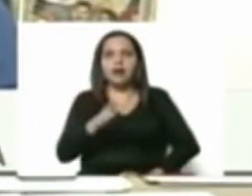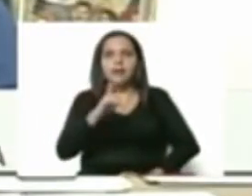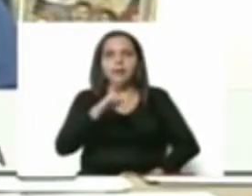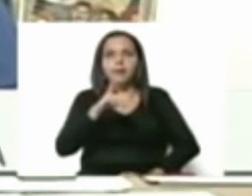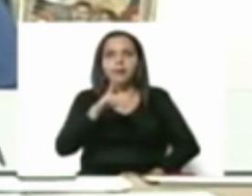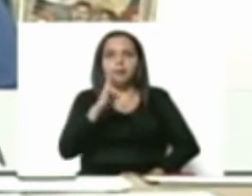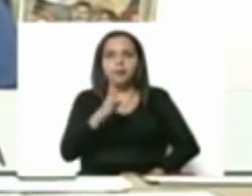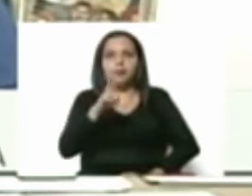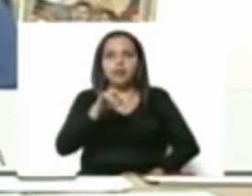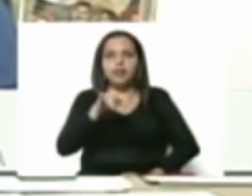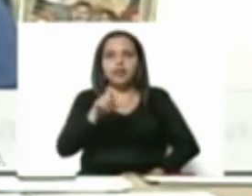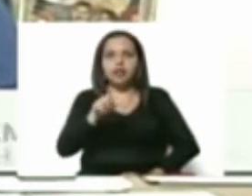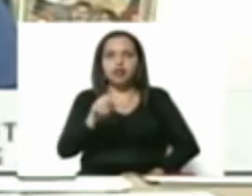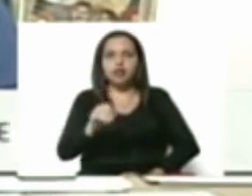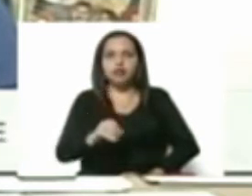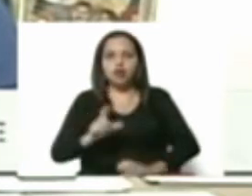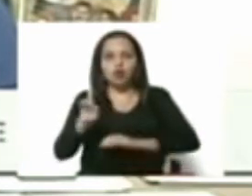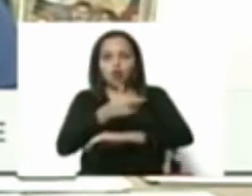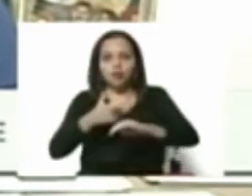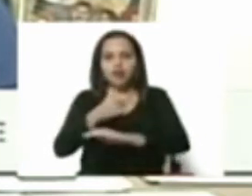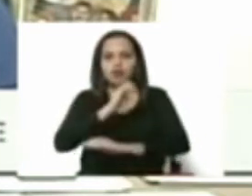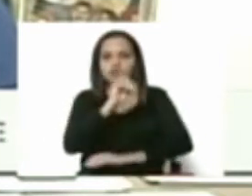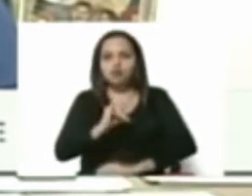gobernador del Zulia, también presentó